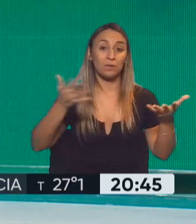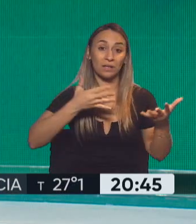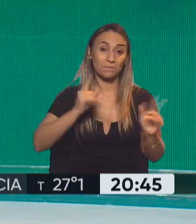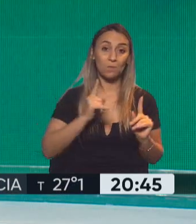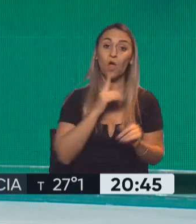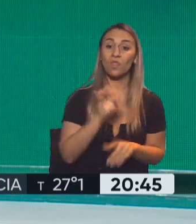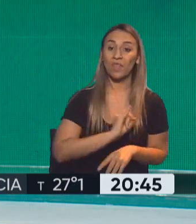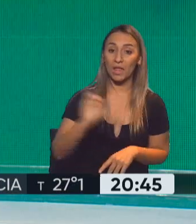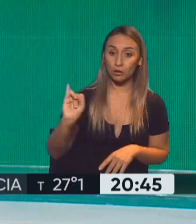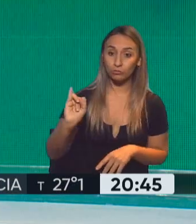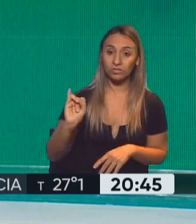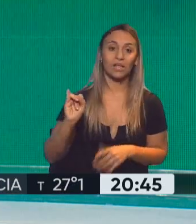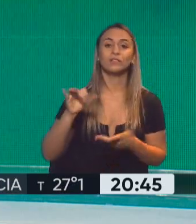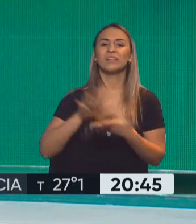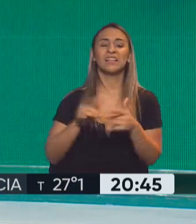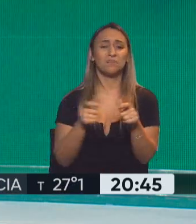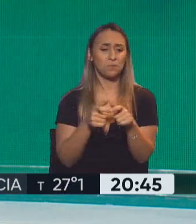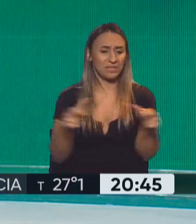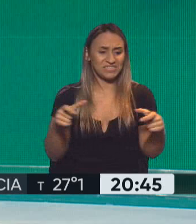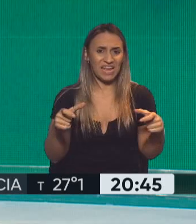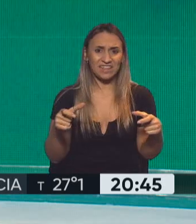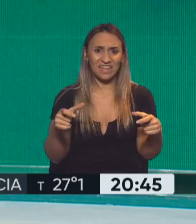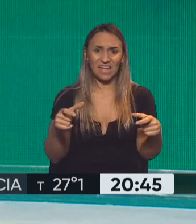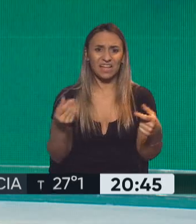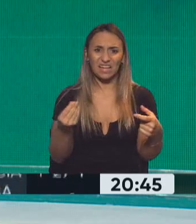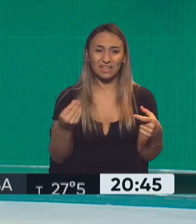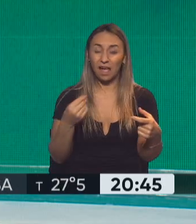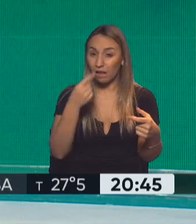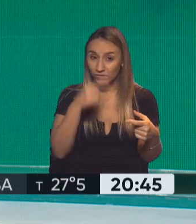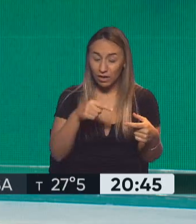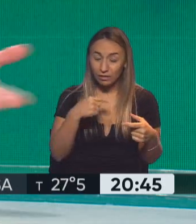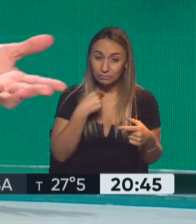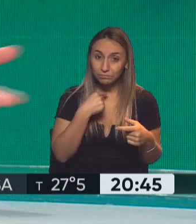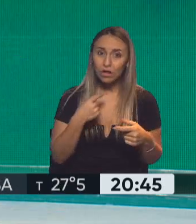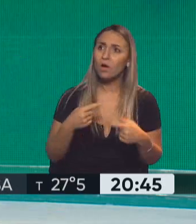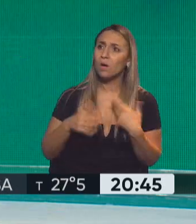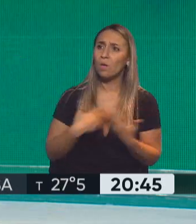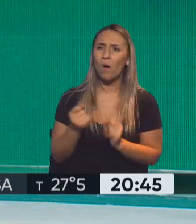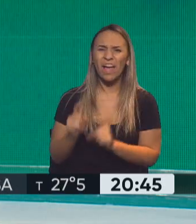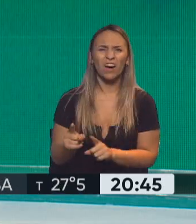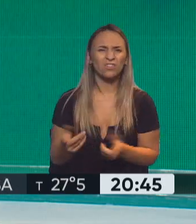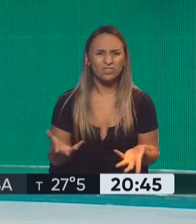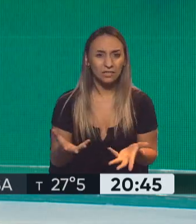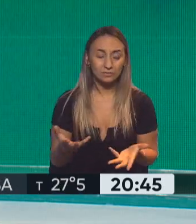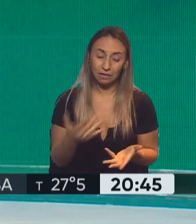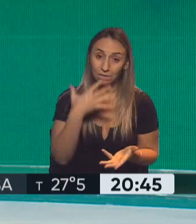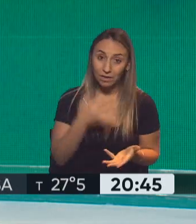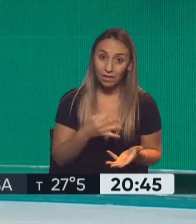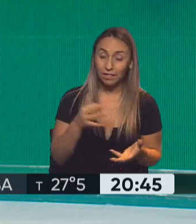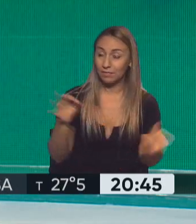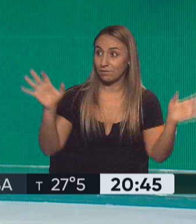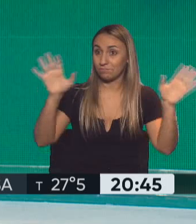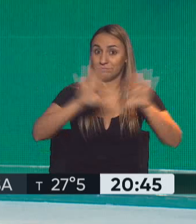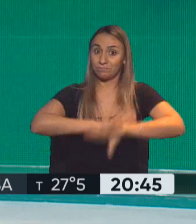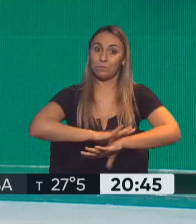involucra billetes termosellado que finalmente terminan siendo un juego del estanciero la verdad que supera cualquier ficción cualquier guión